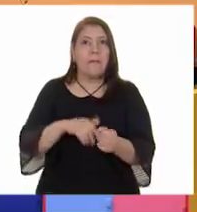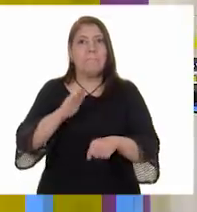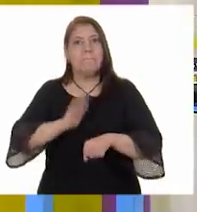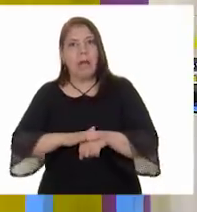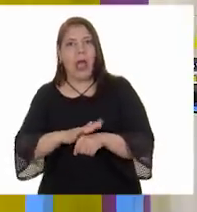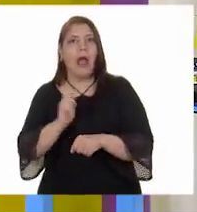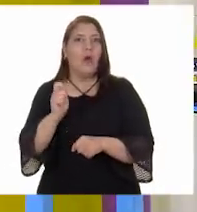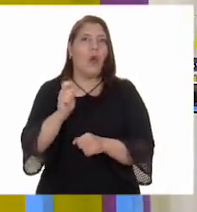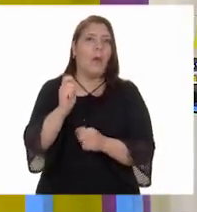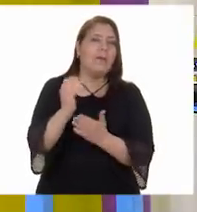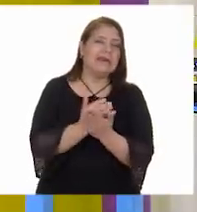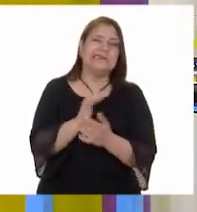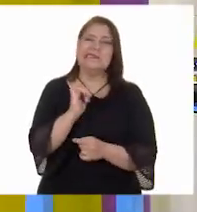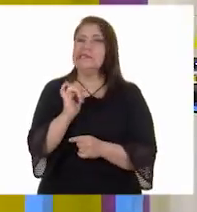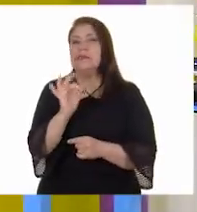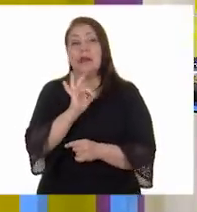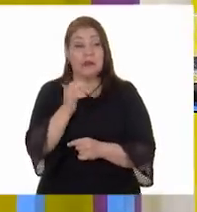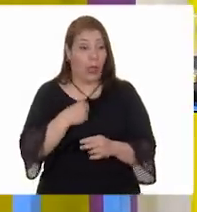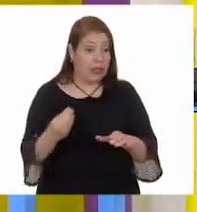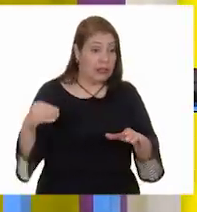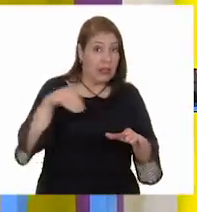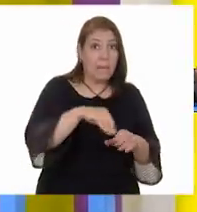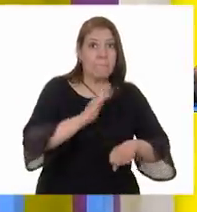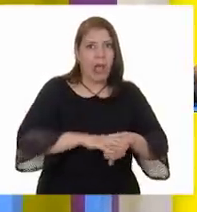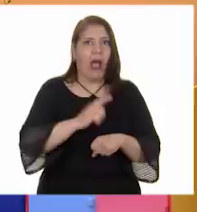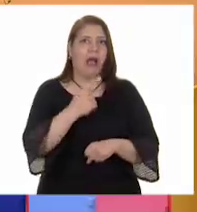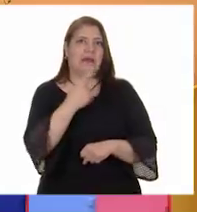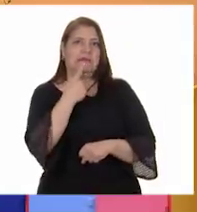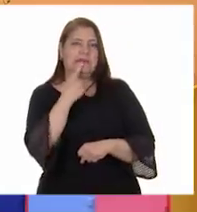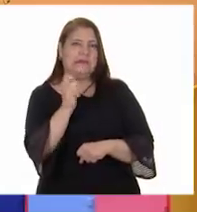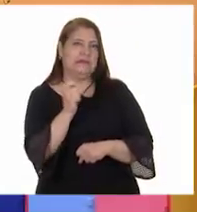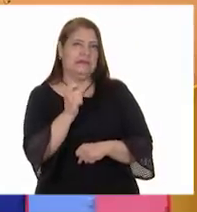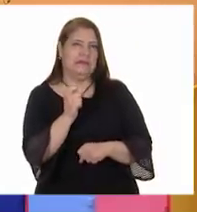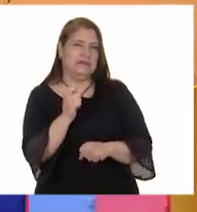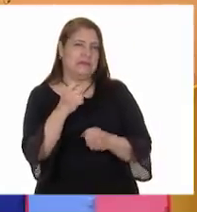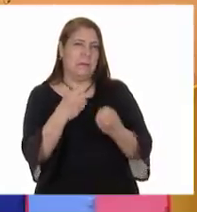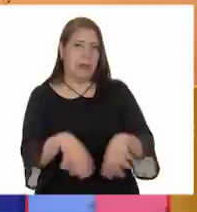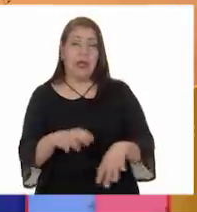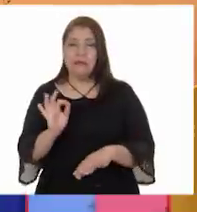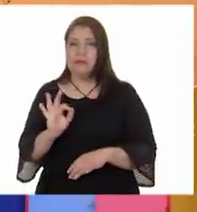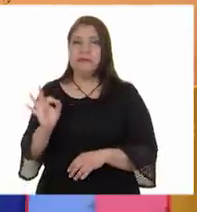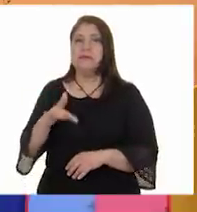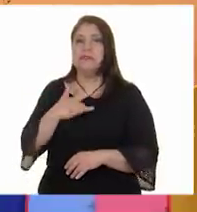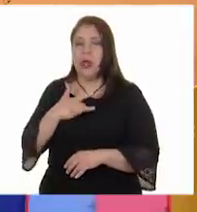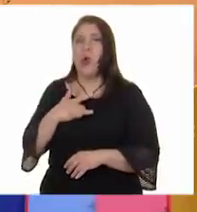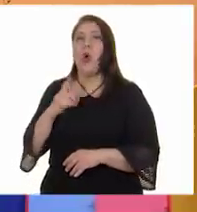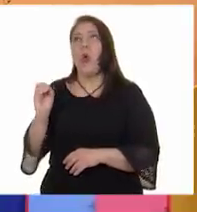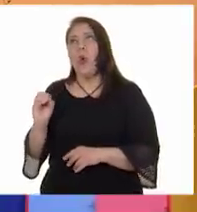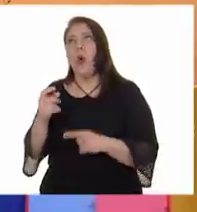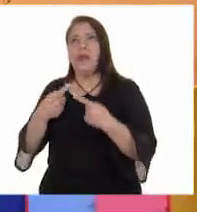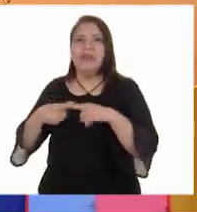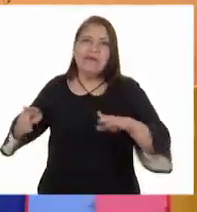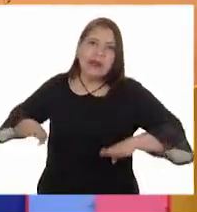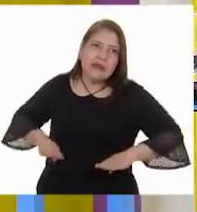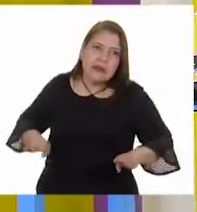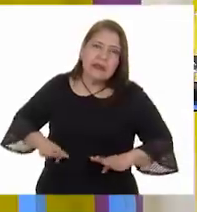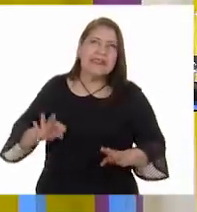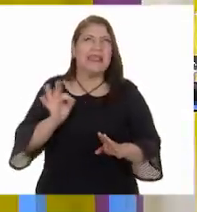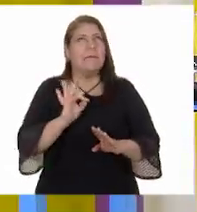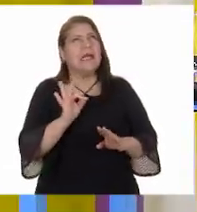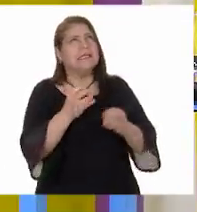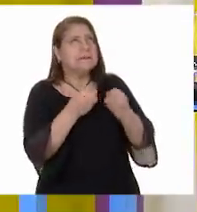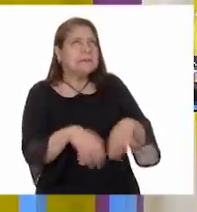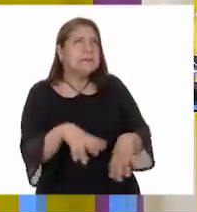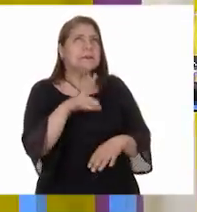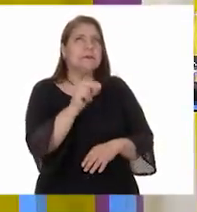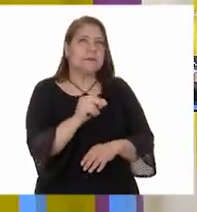otros? Ay, pues le echas a perder totalmente. ¿O quedará otra cosa? ¿Se le echará a perder? ¿Quedará diferente? Bueno, tal vez no se eche a perder,